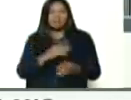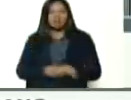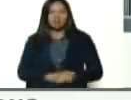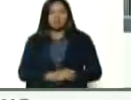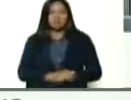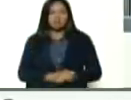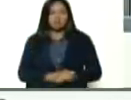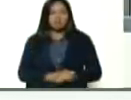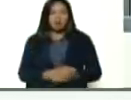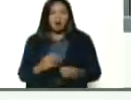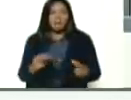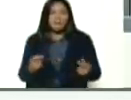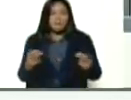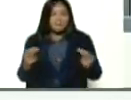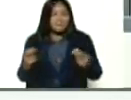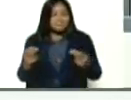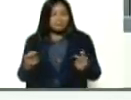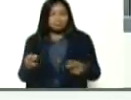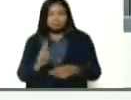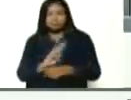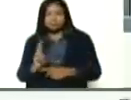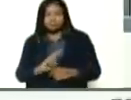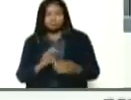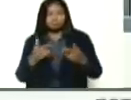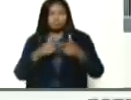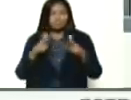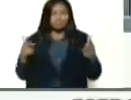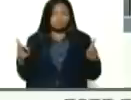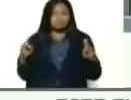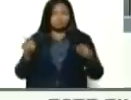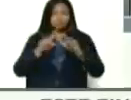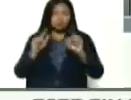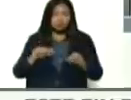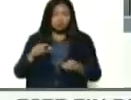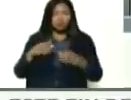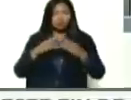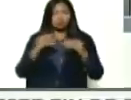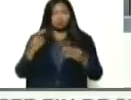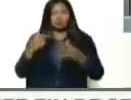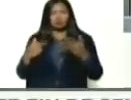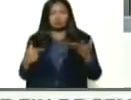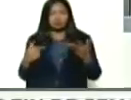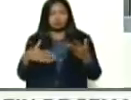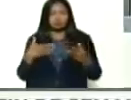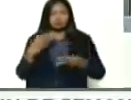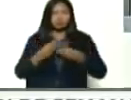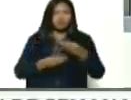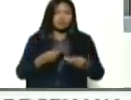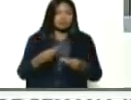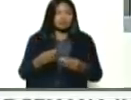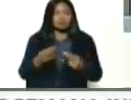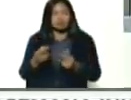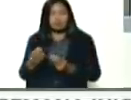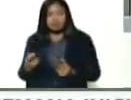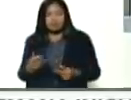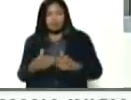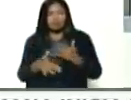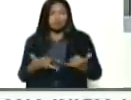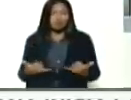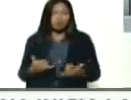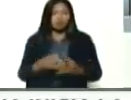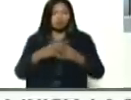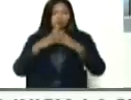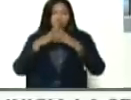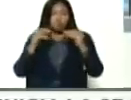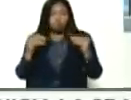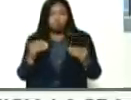acelerar y ampliar todo lo que pueda ser acelerado y ampliado todo